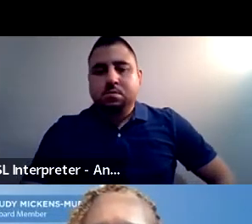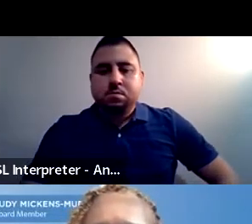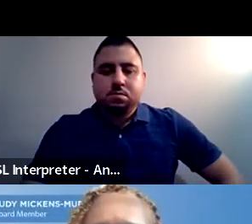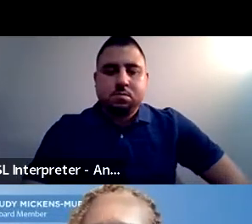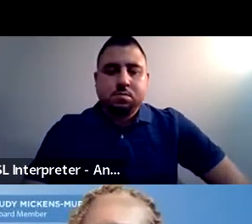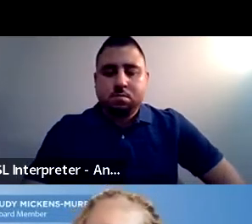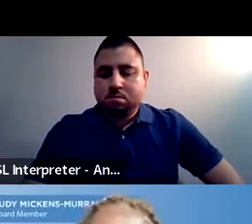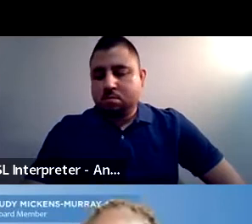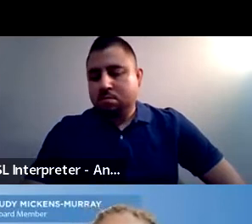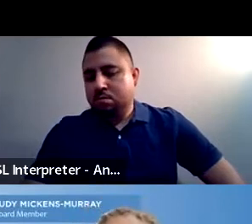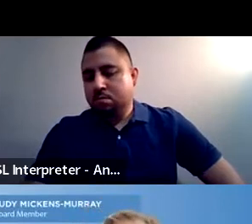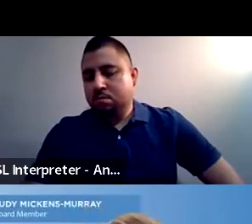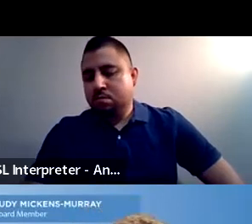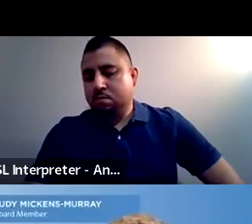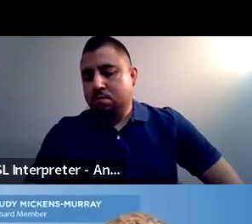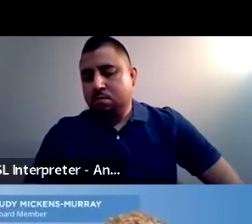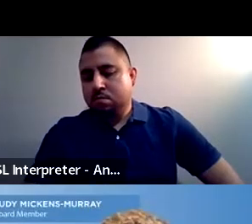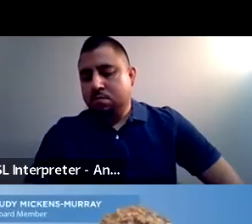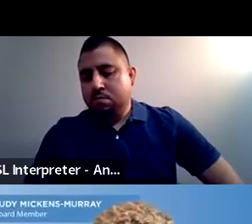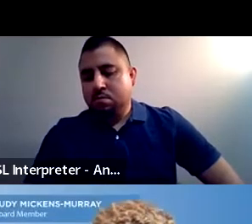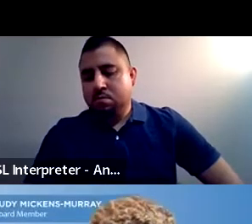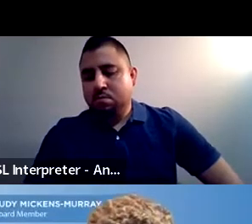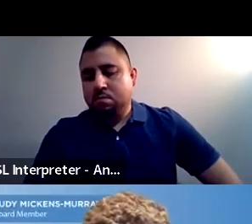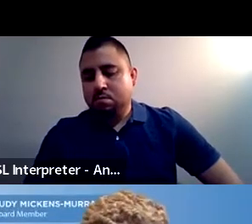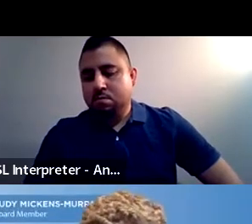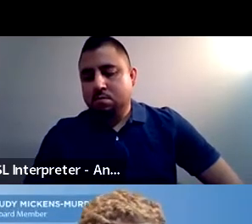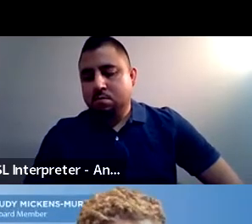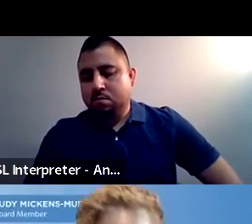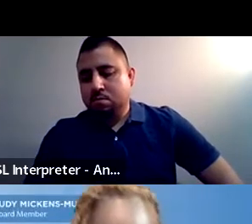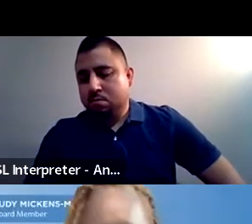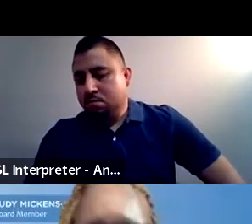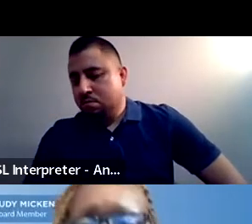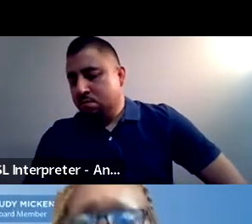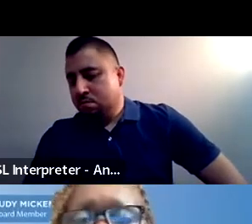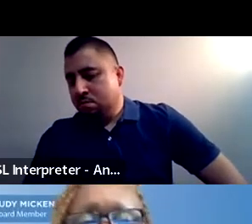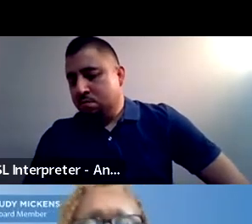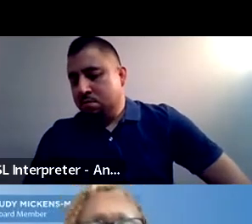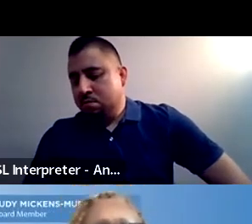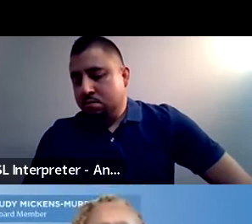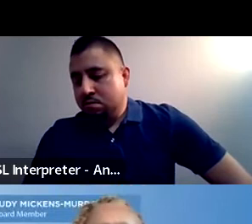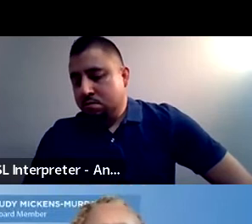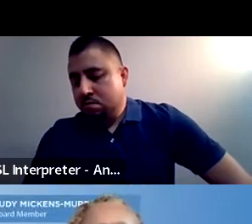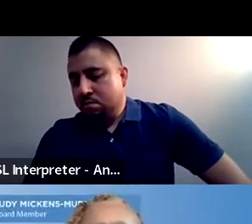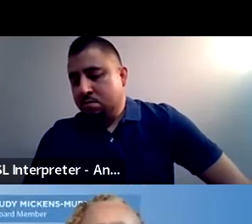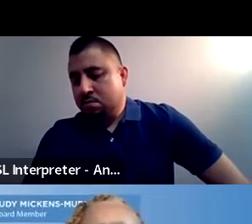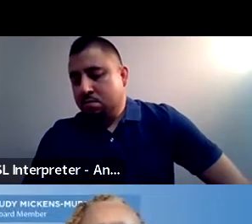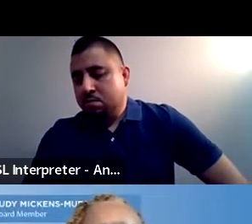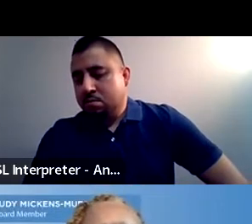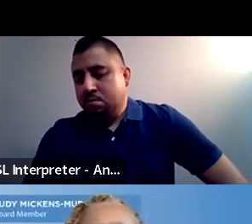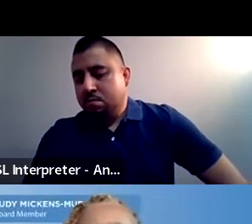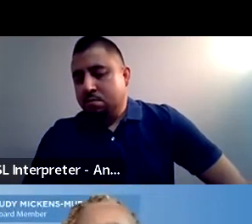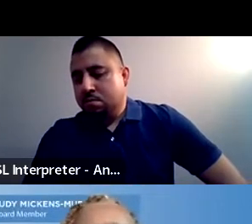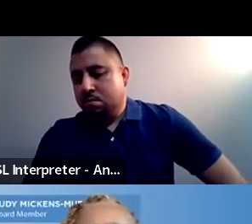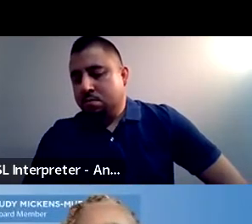Entonces, ahora ha estudiado 2 años pre-K y kindergarten ahí en la Anglipar. Y mi hijo en las 2 escuelas que ha ido, ha aprendido.